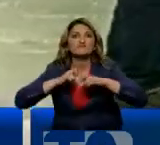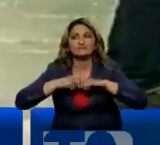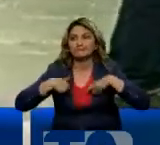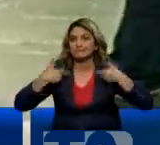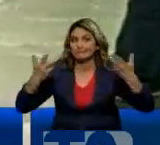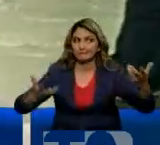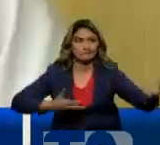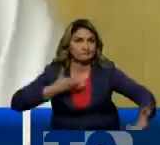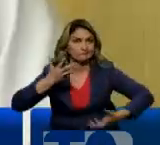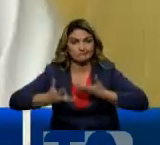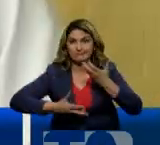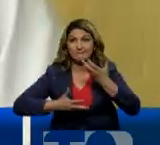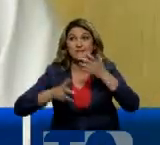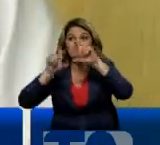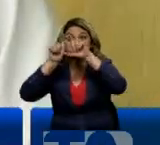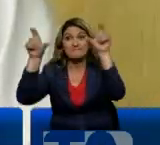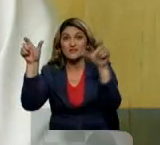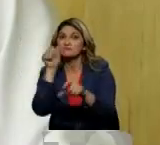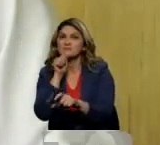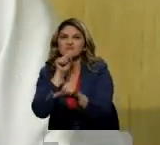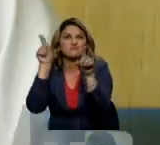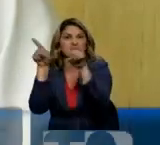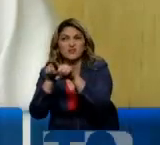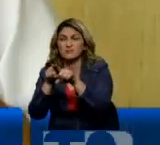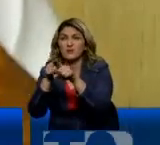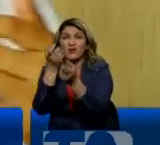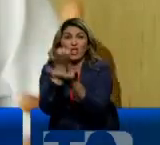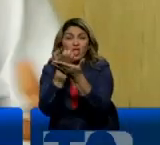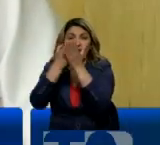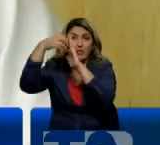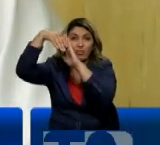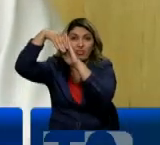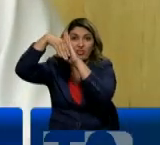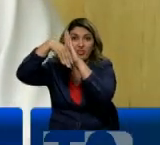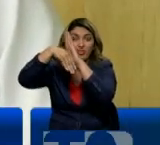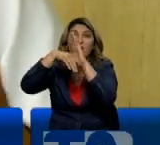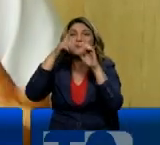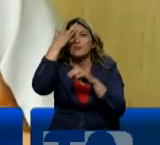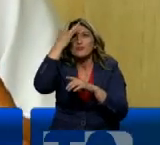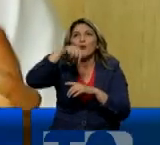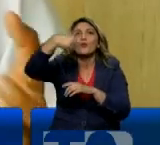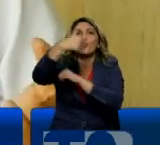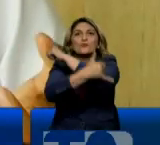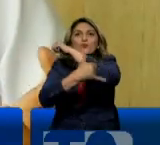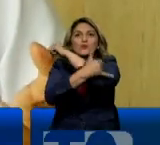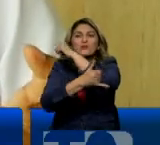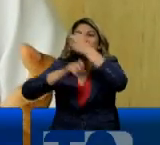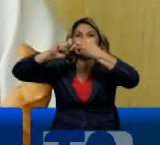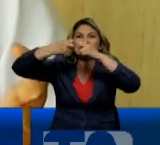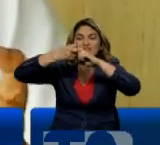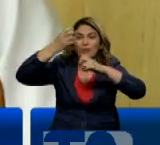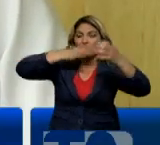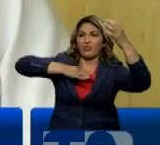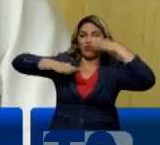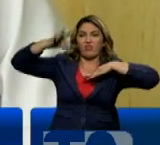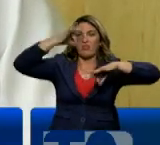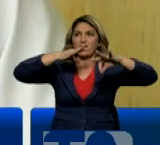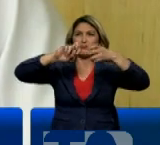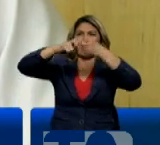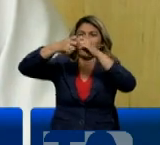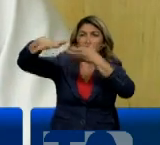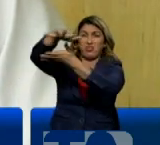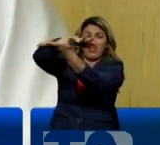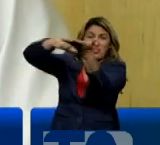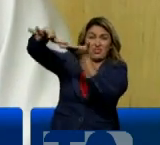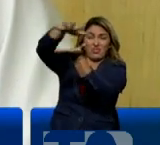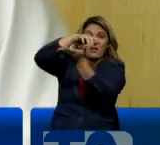a la empresa privada. Vamos a tener menos posibilidades de recibir inversión extranjera debido a que este indicador influye en la tasa